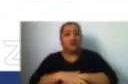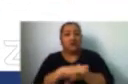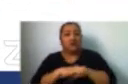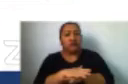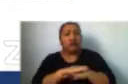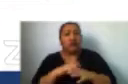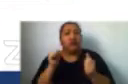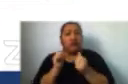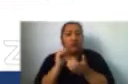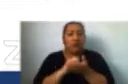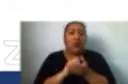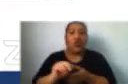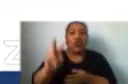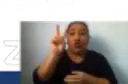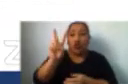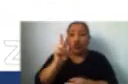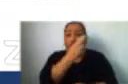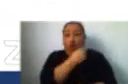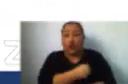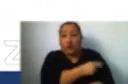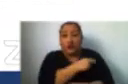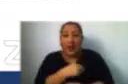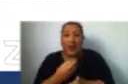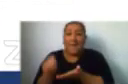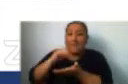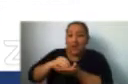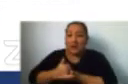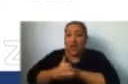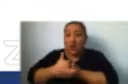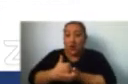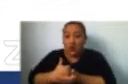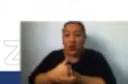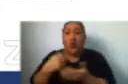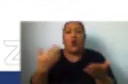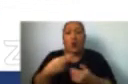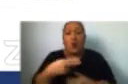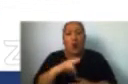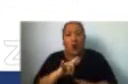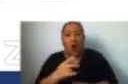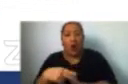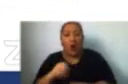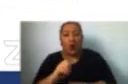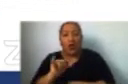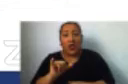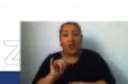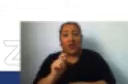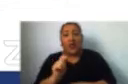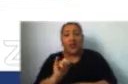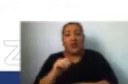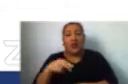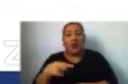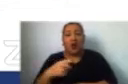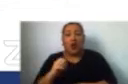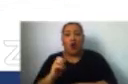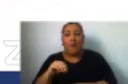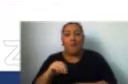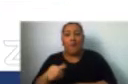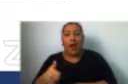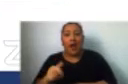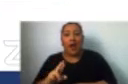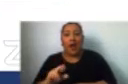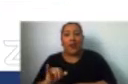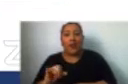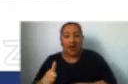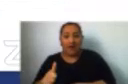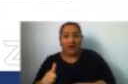la instalación de 2 hospitales de campaña en Huánuco y en Tingo María, además de más camas UCI, de